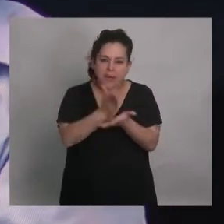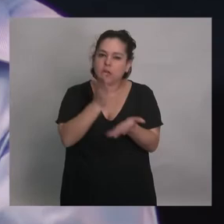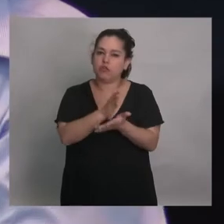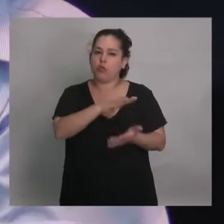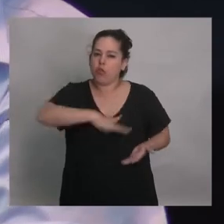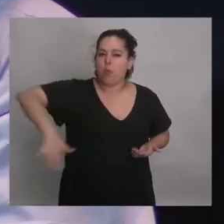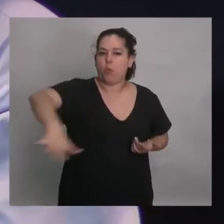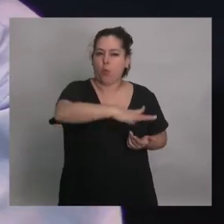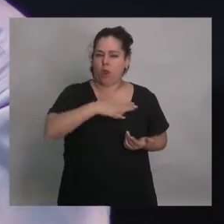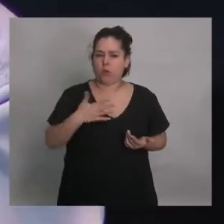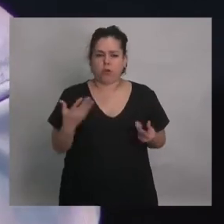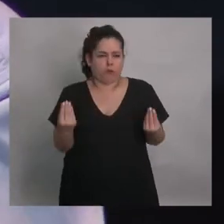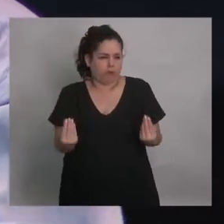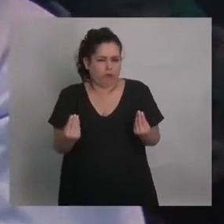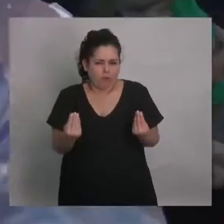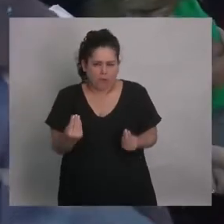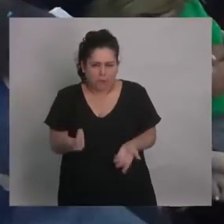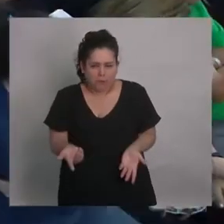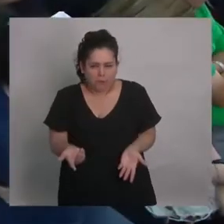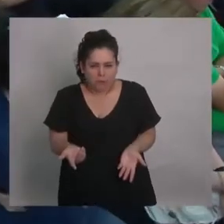como hablamos